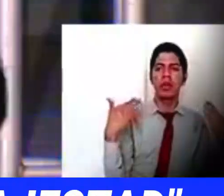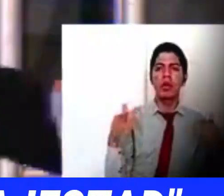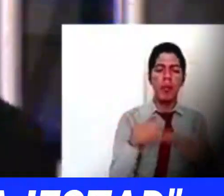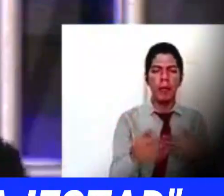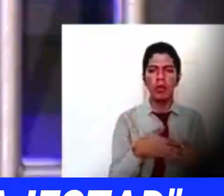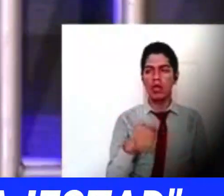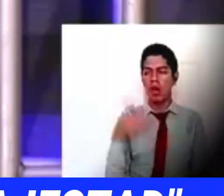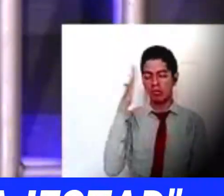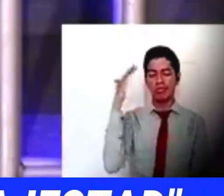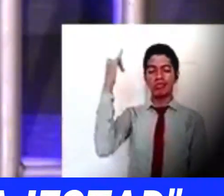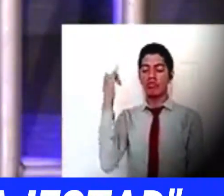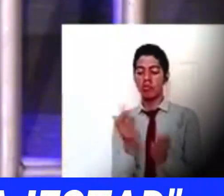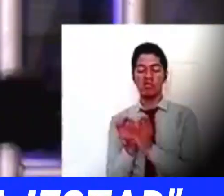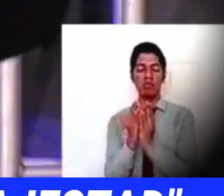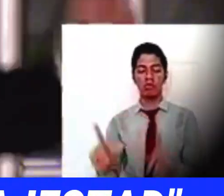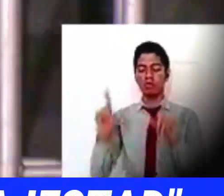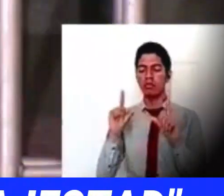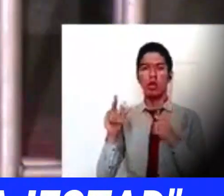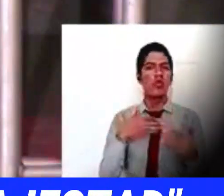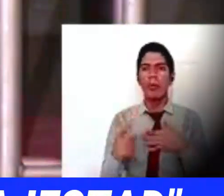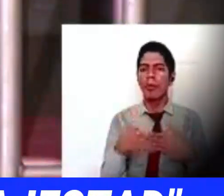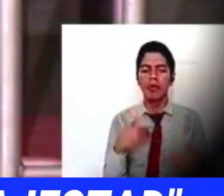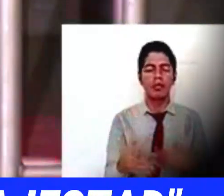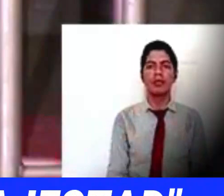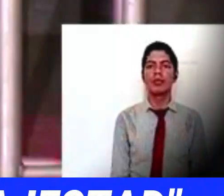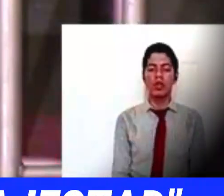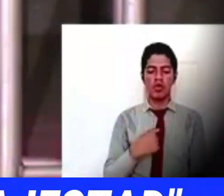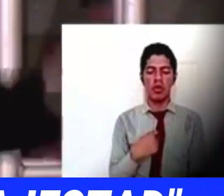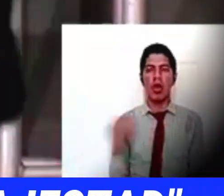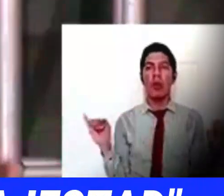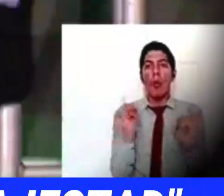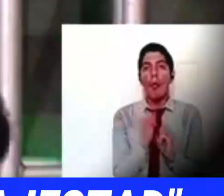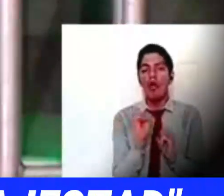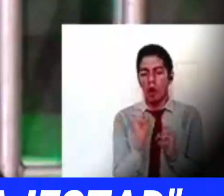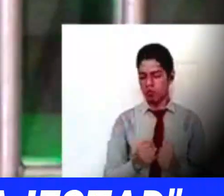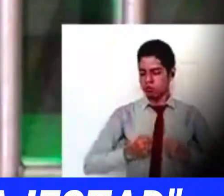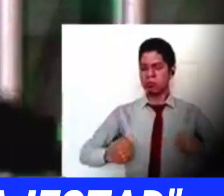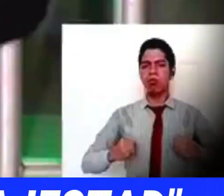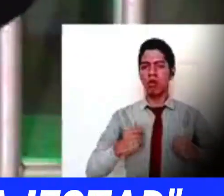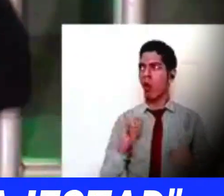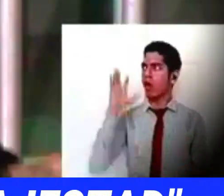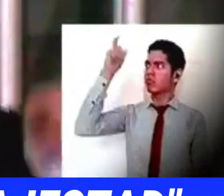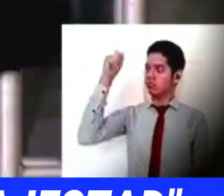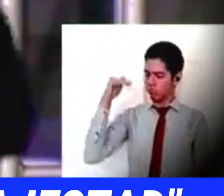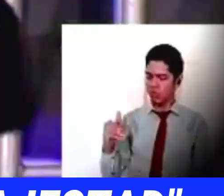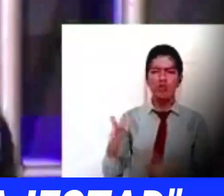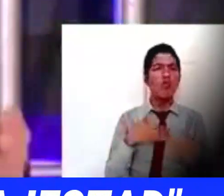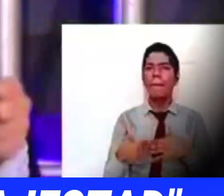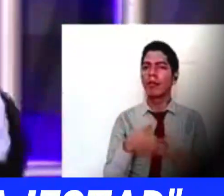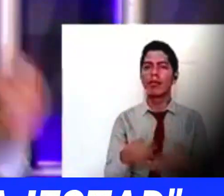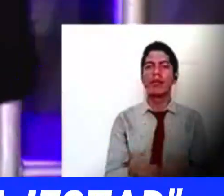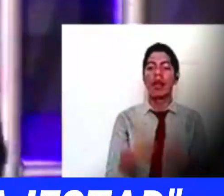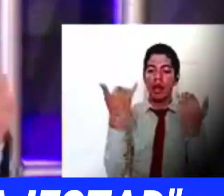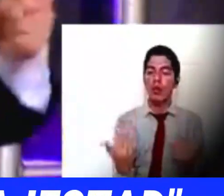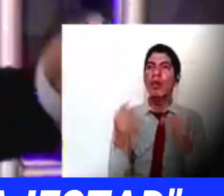si eres flaco o gordo, si eres alto o bajito, no, no importa. Lo que importa esta tarde es este Dios maravilloso que nos